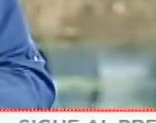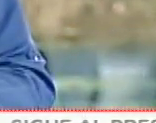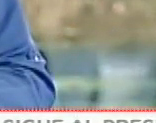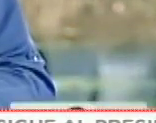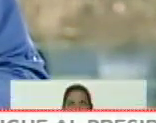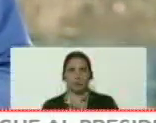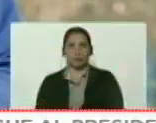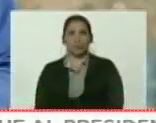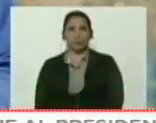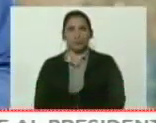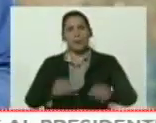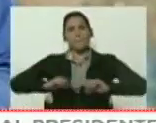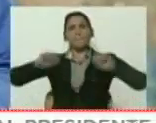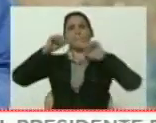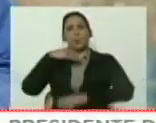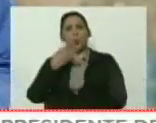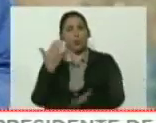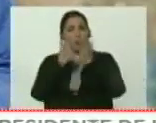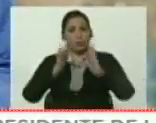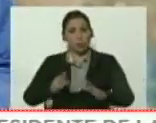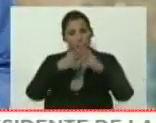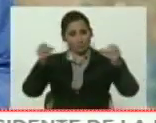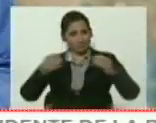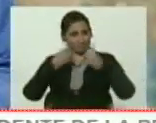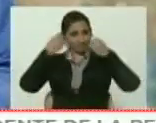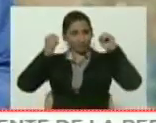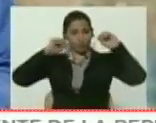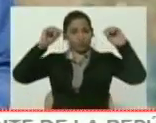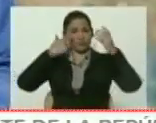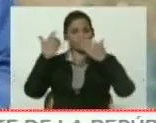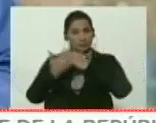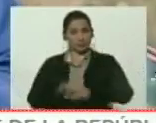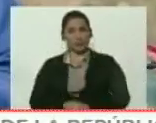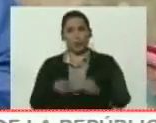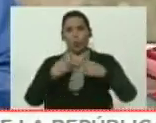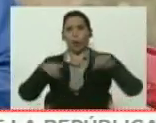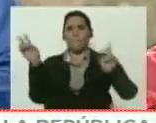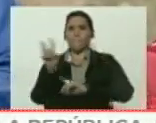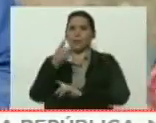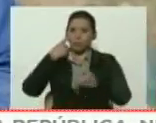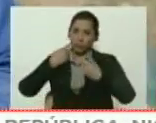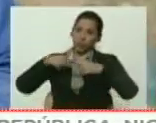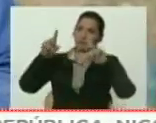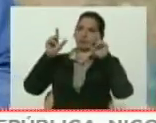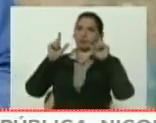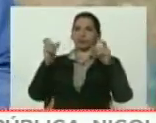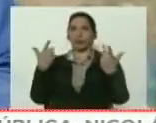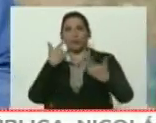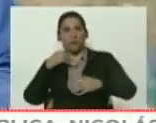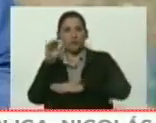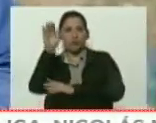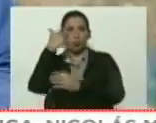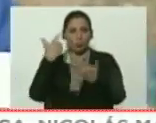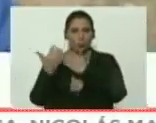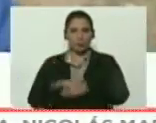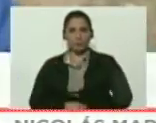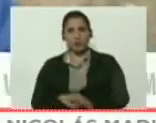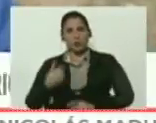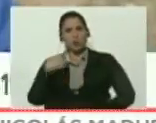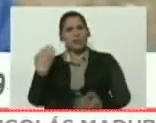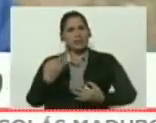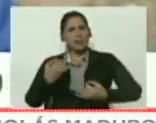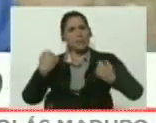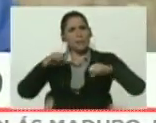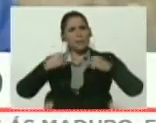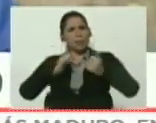juventud, que vivan los estudiantes. Esta es otra Venezuela, esta es la Venezuela del futuro. Yo siempre